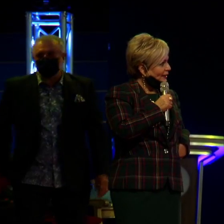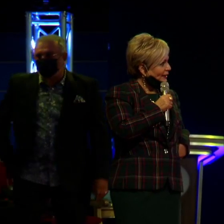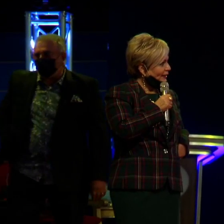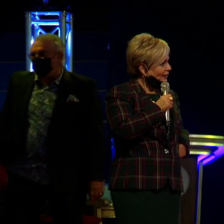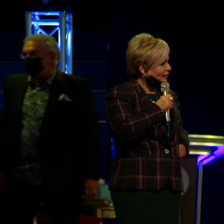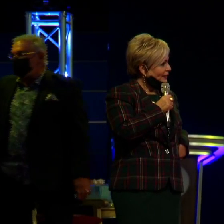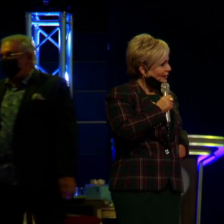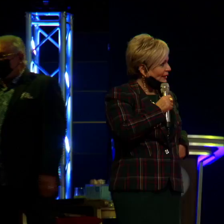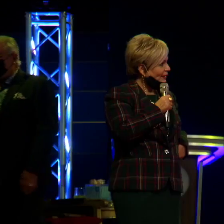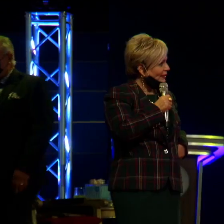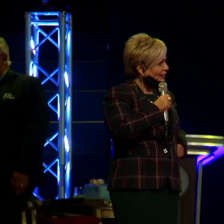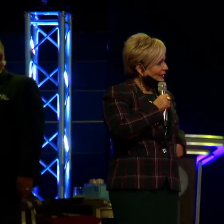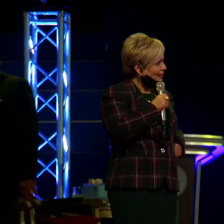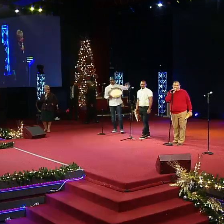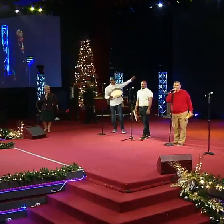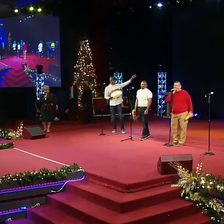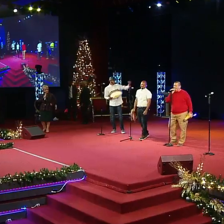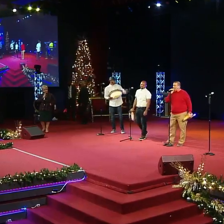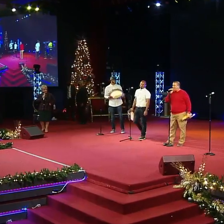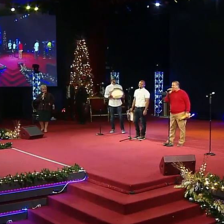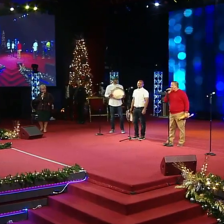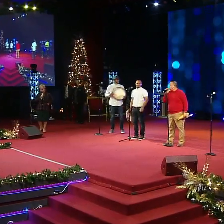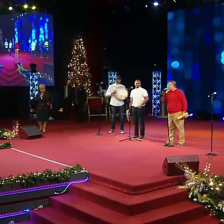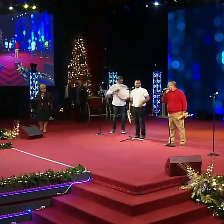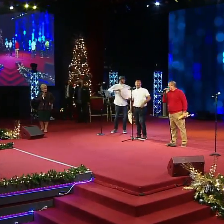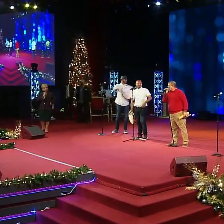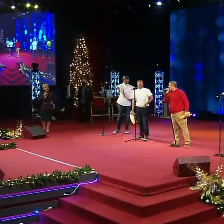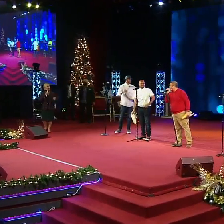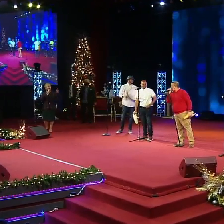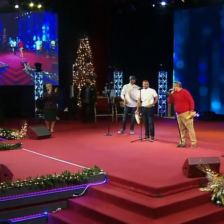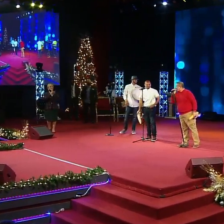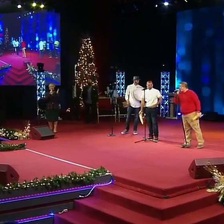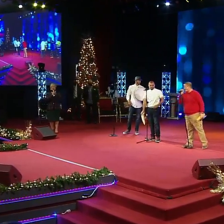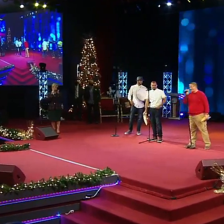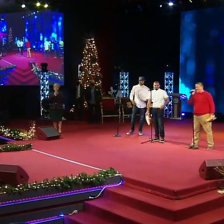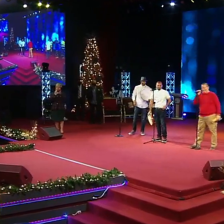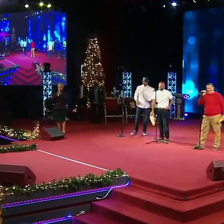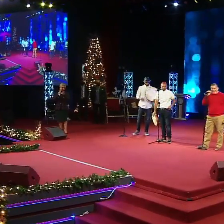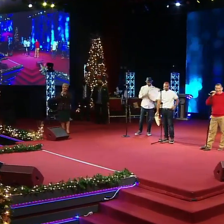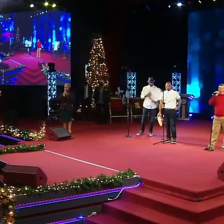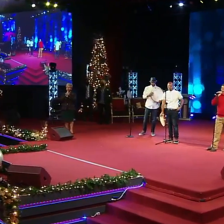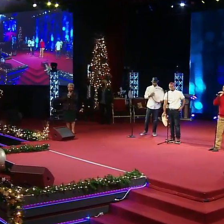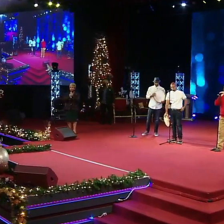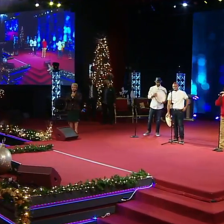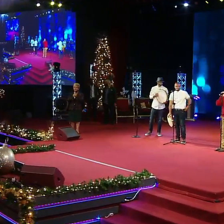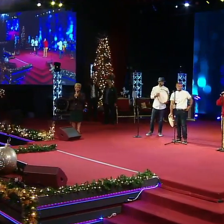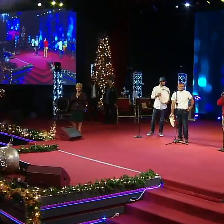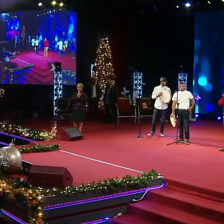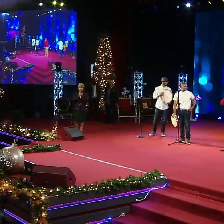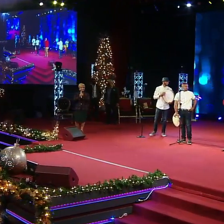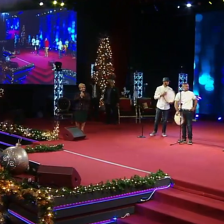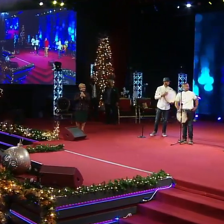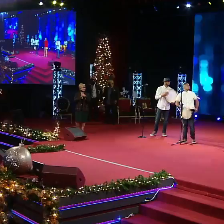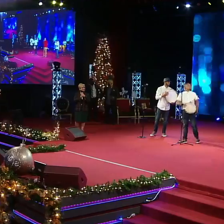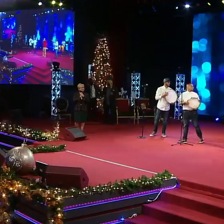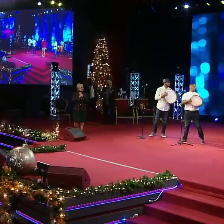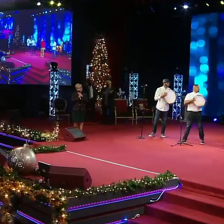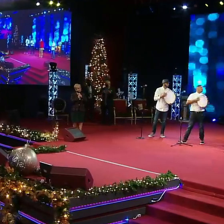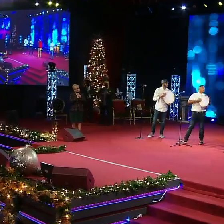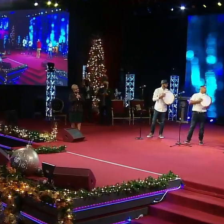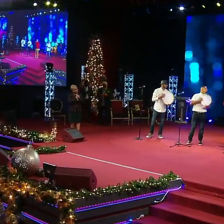con nosotros estos corazos. Porque la iglesia va escalando perdaños. ¿Tú sabías eso? Ay, sí. Yo doy gracias a Dios,